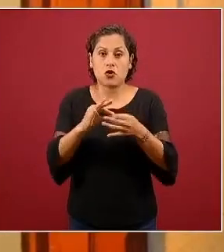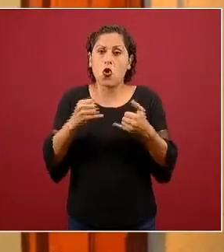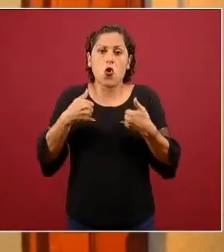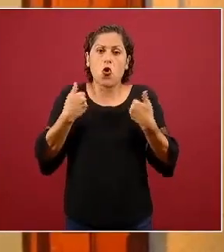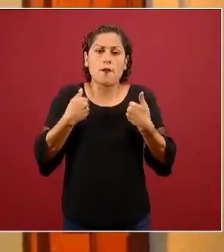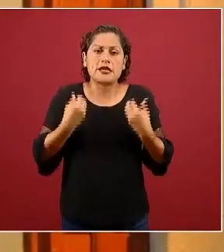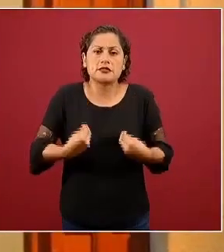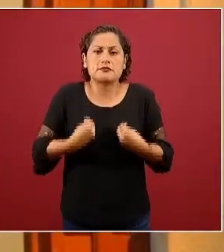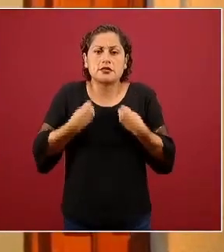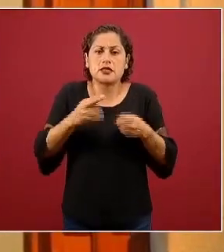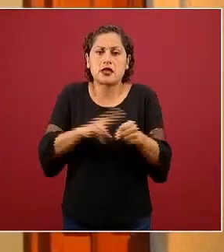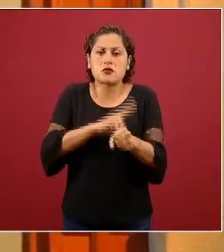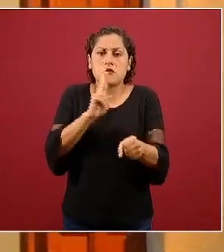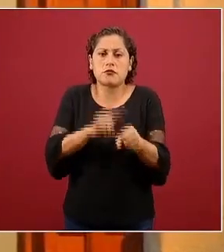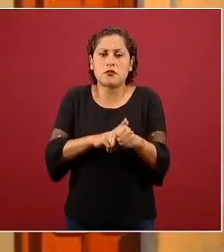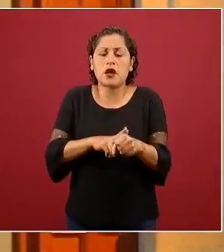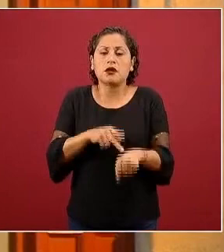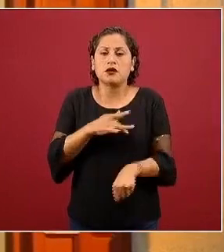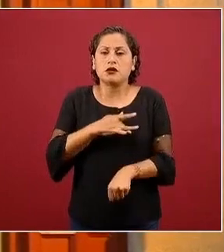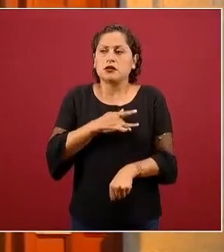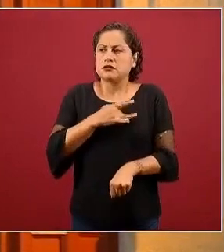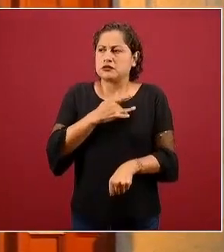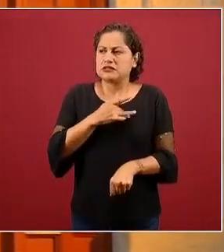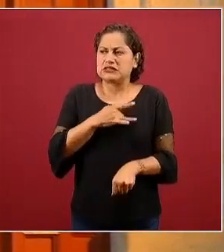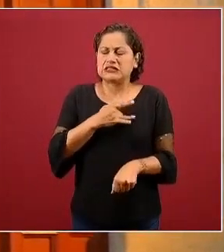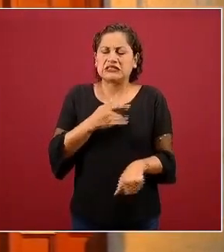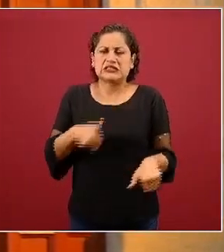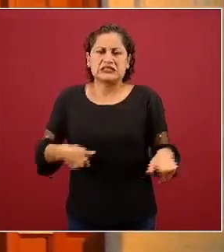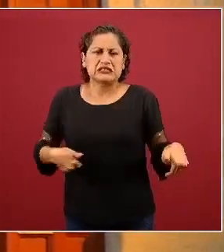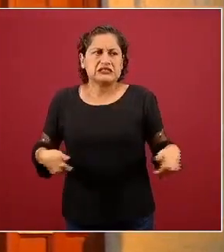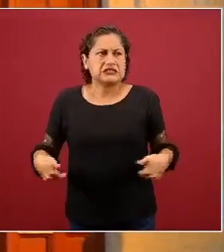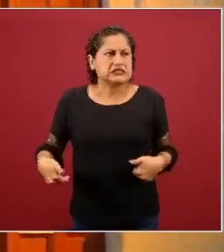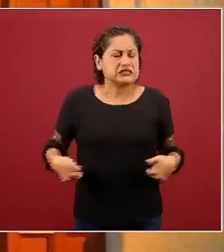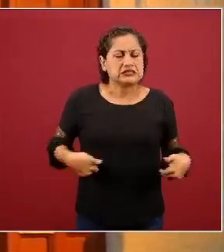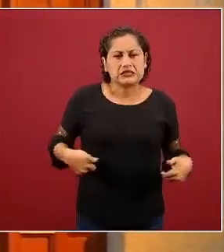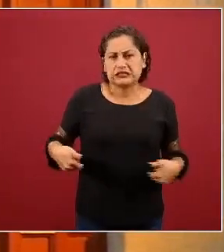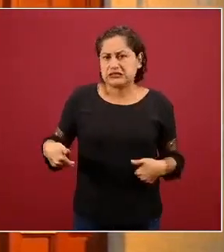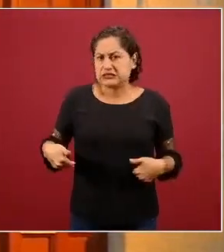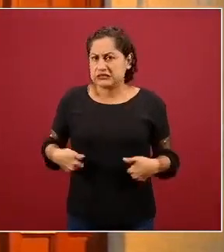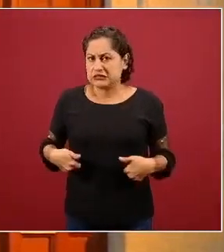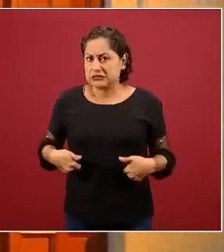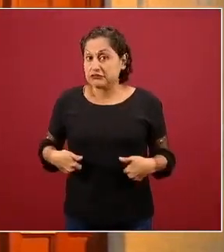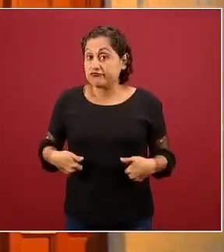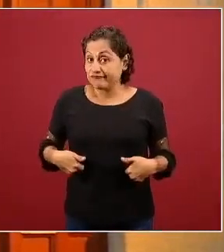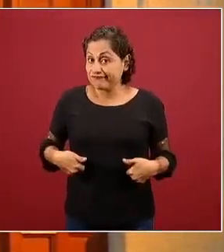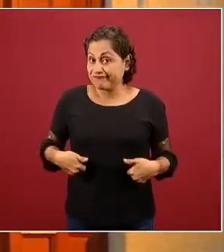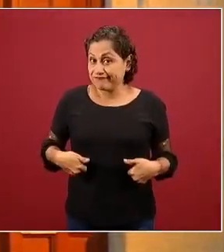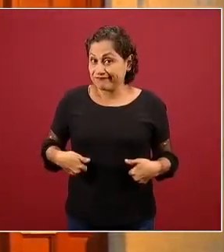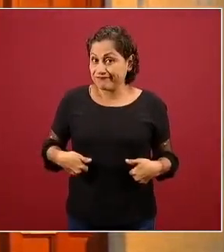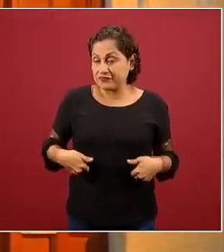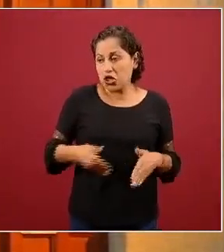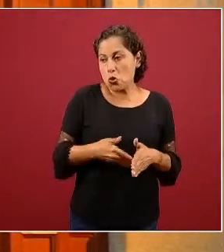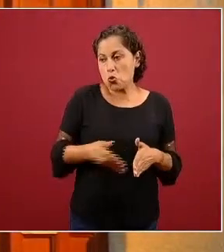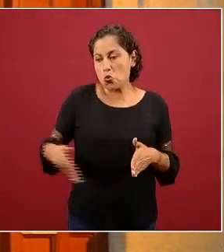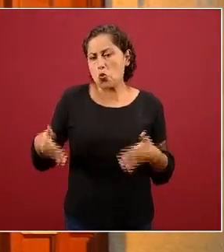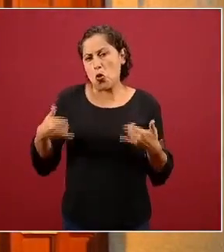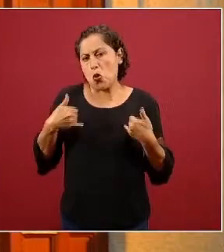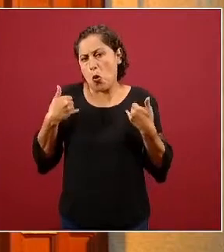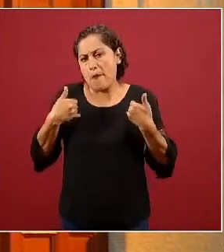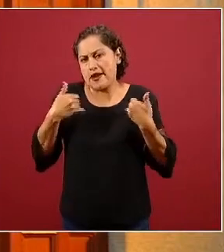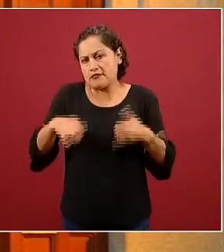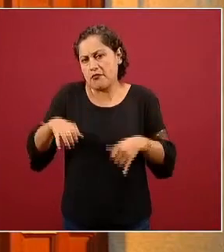irritabilidad que se presenta la mayor parte del tiempo, durante mucho tiempo. Pero además de esta tristeza